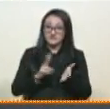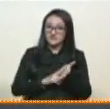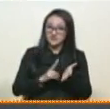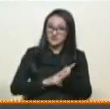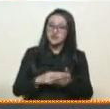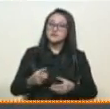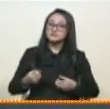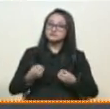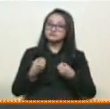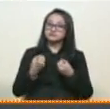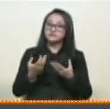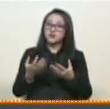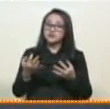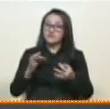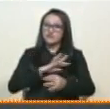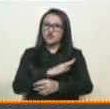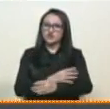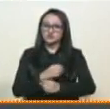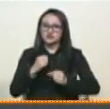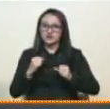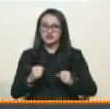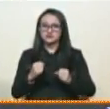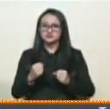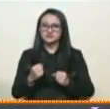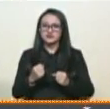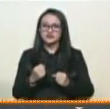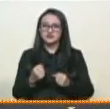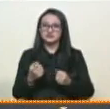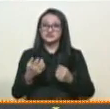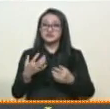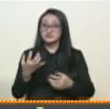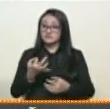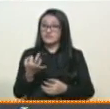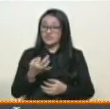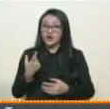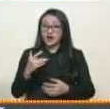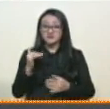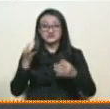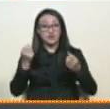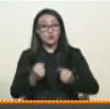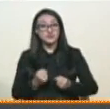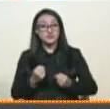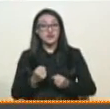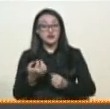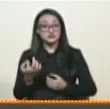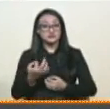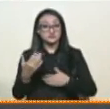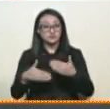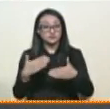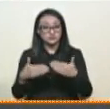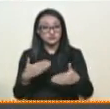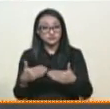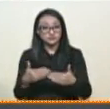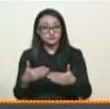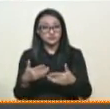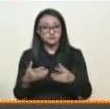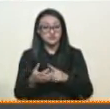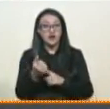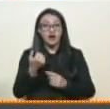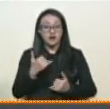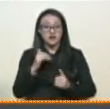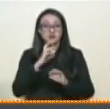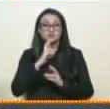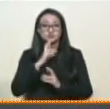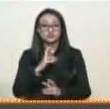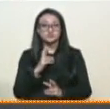una fortaleza, le dan una seguridad de que lo que se está haciendo realmente conduce a obtener unos resultados